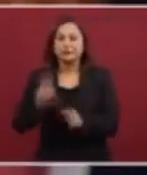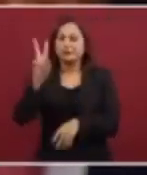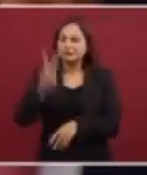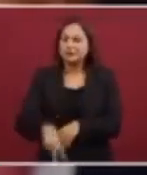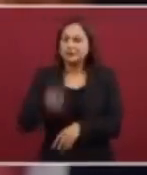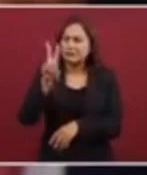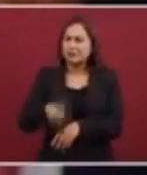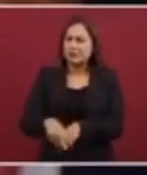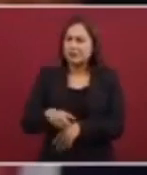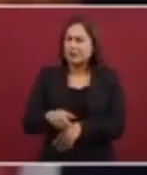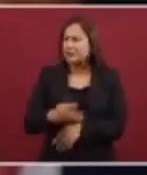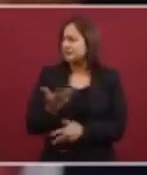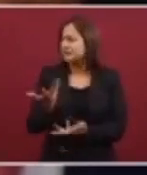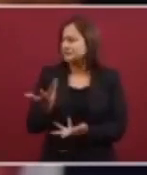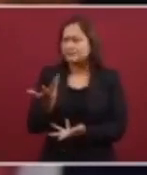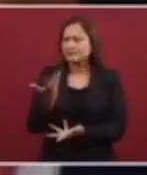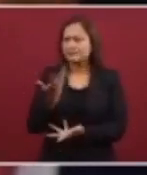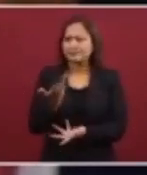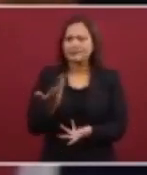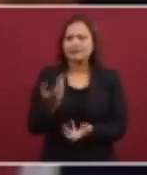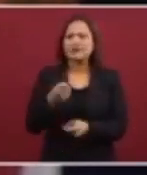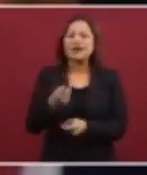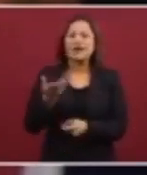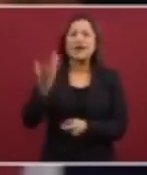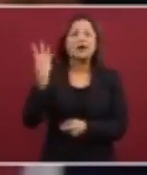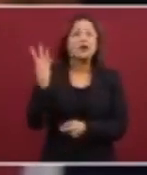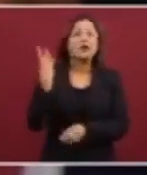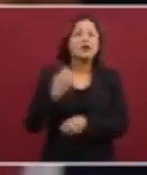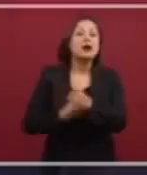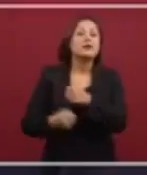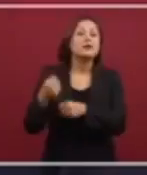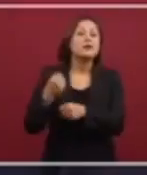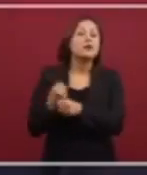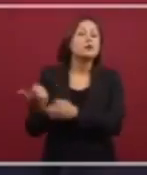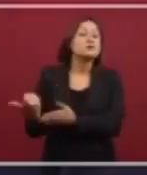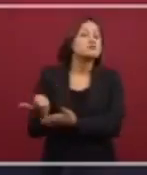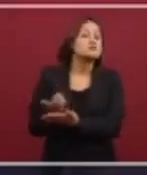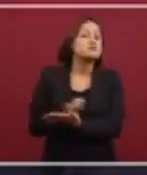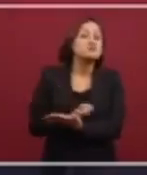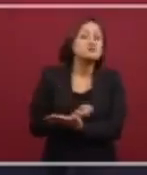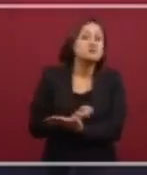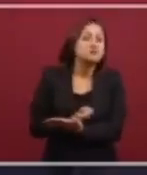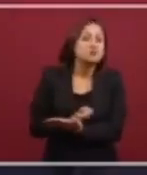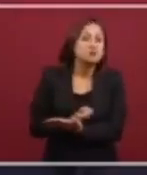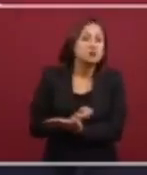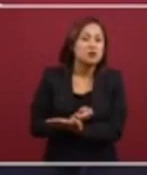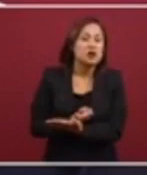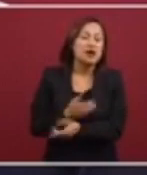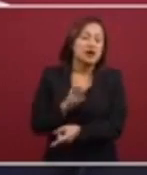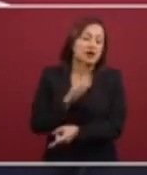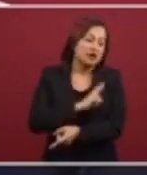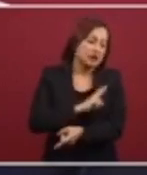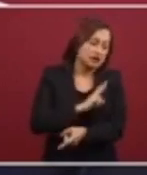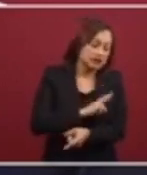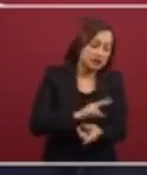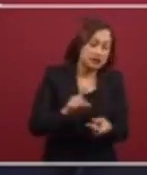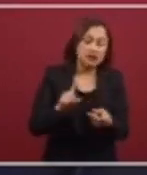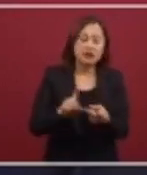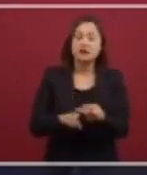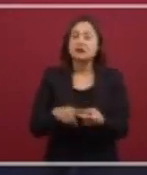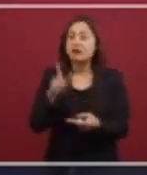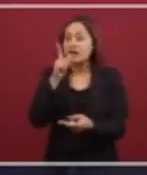que se niegan a hablar de que en cuatro años no me han pagado ni renta ni luz